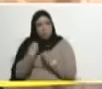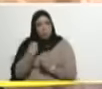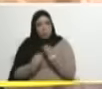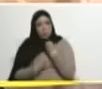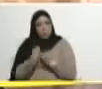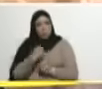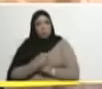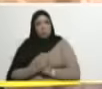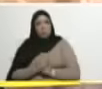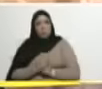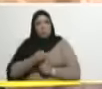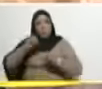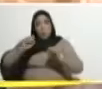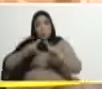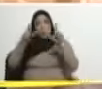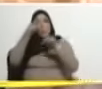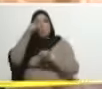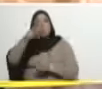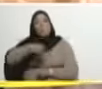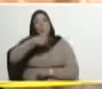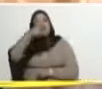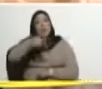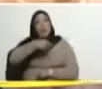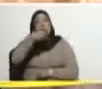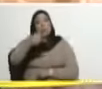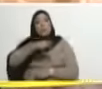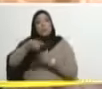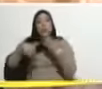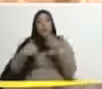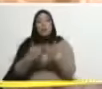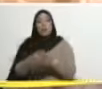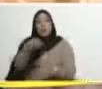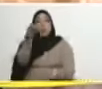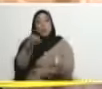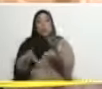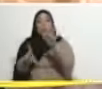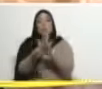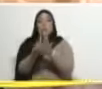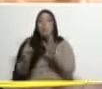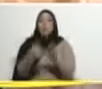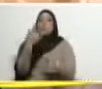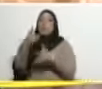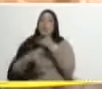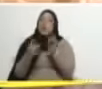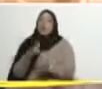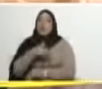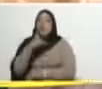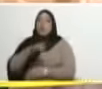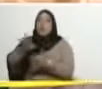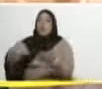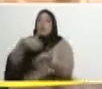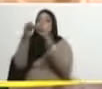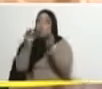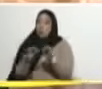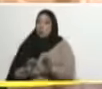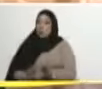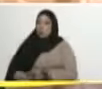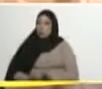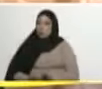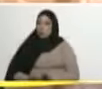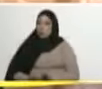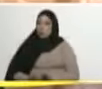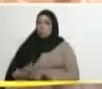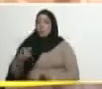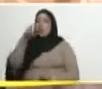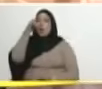yo diría, un milagro político, la unificación en un solo sentimiento nacional de